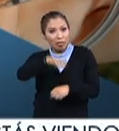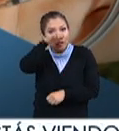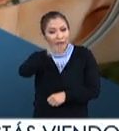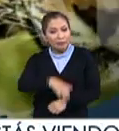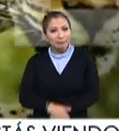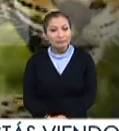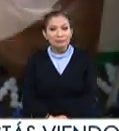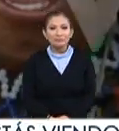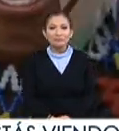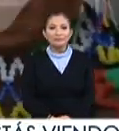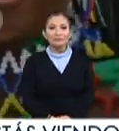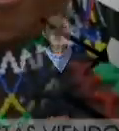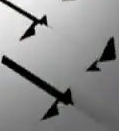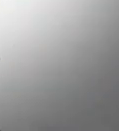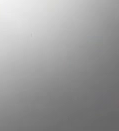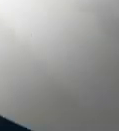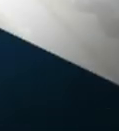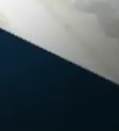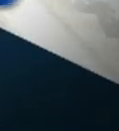años.